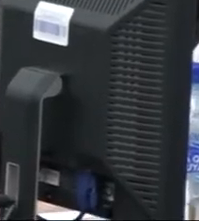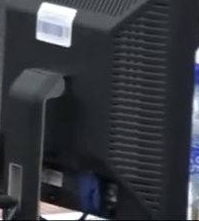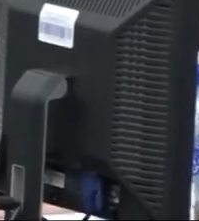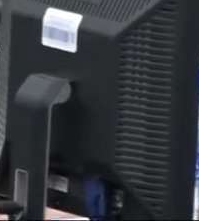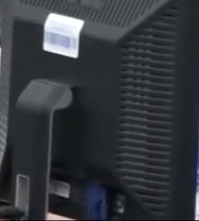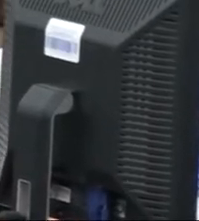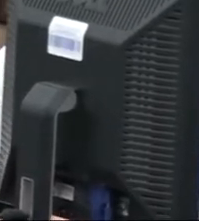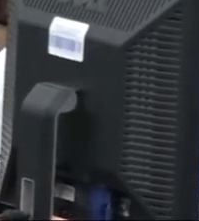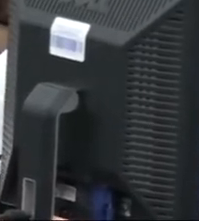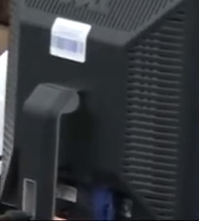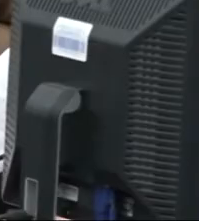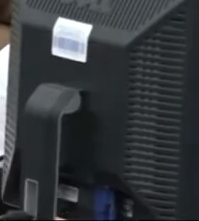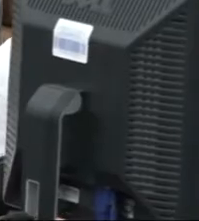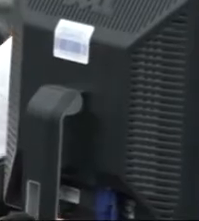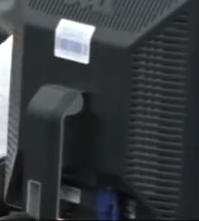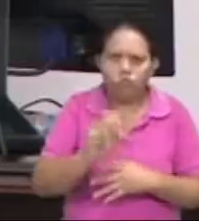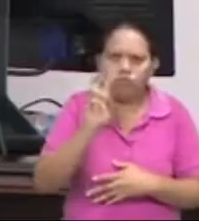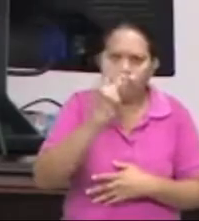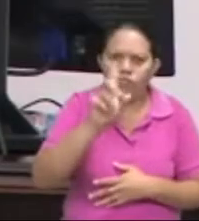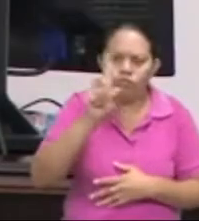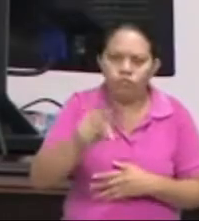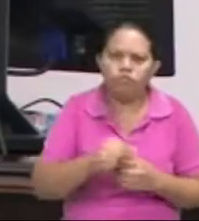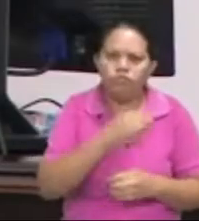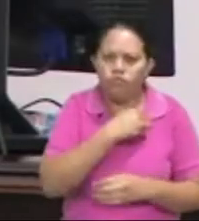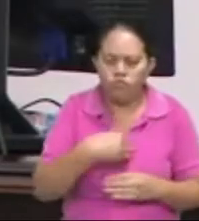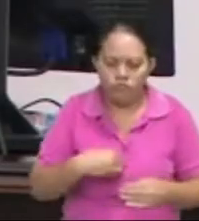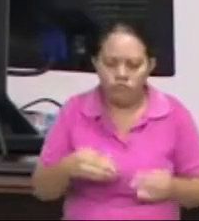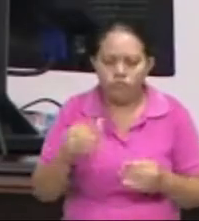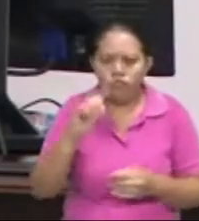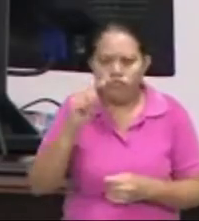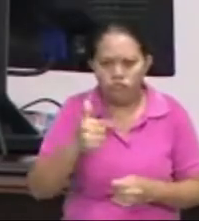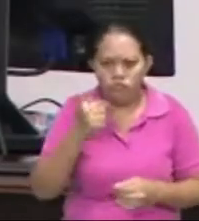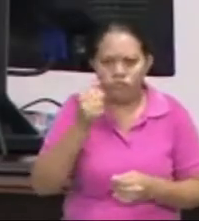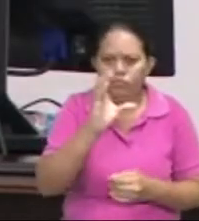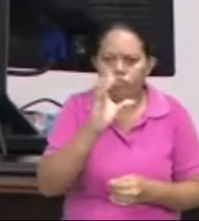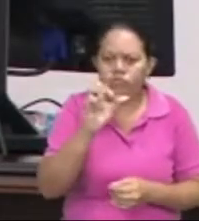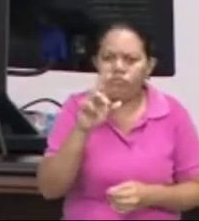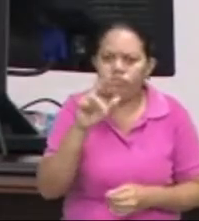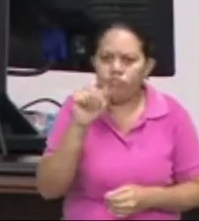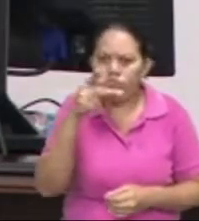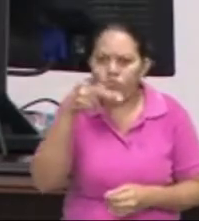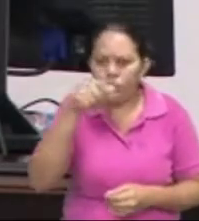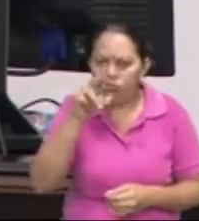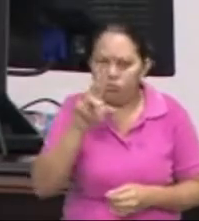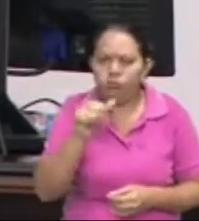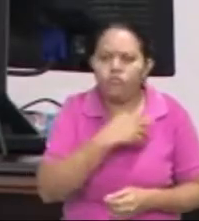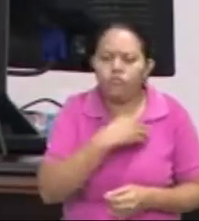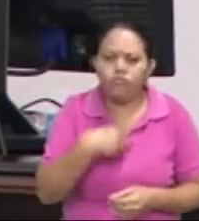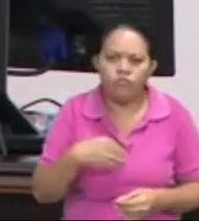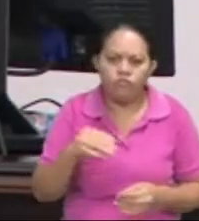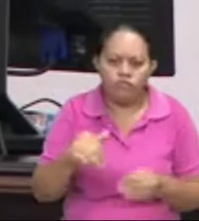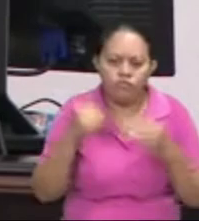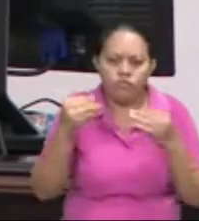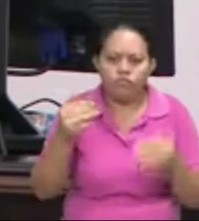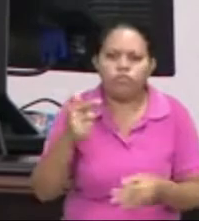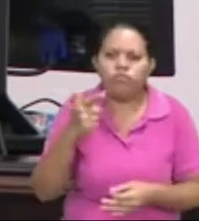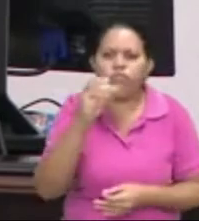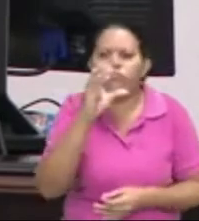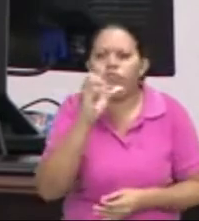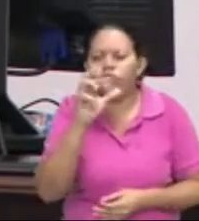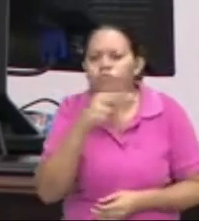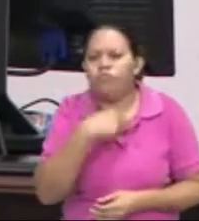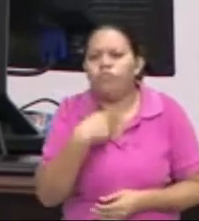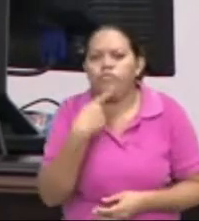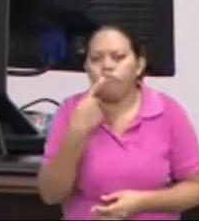21 queda de la siguiente manera. Ministerio de Hacienda y Crédito Público. Al Ministerio de Hacienda y